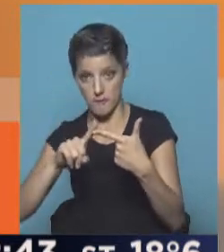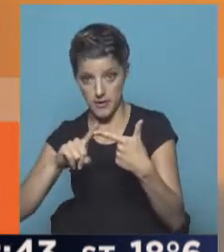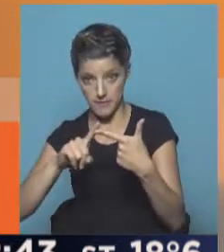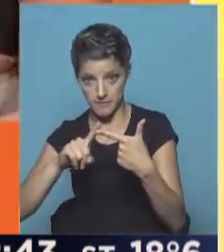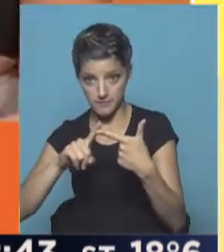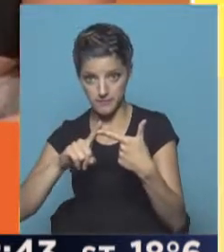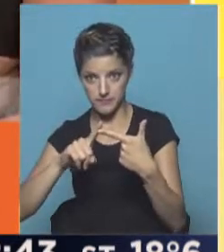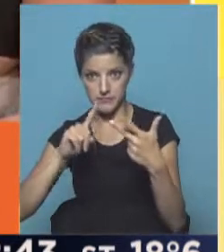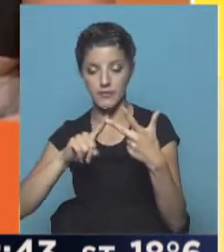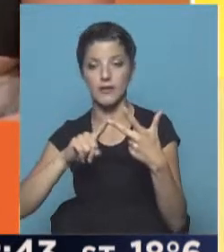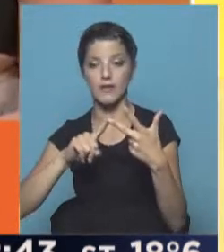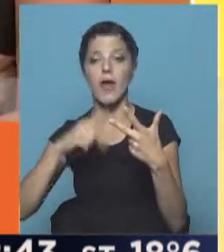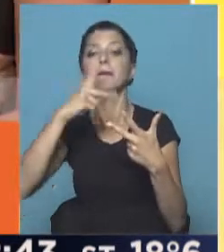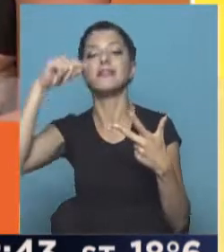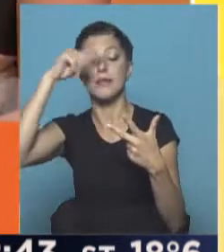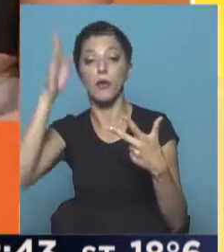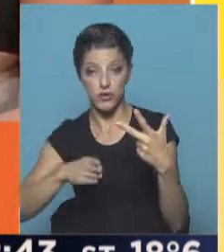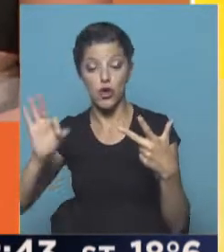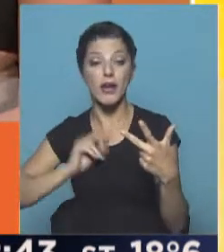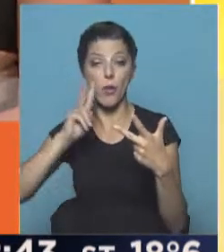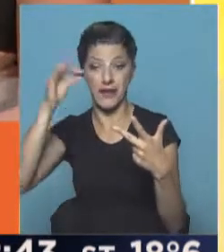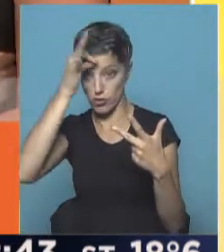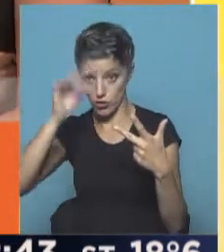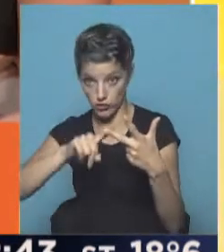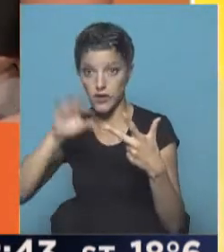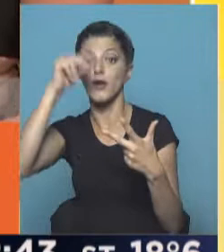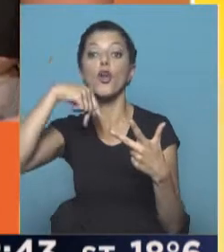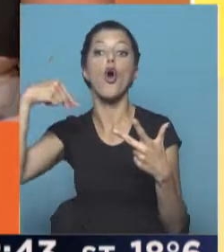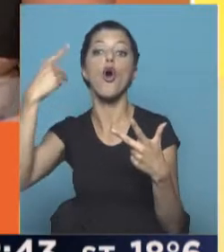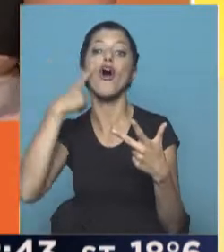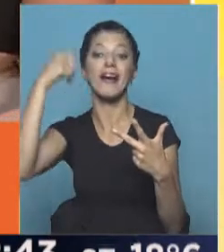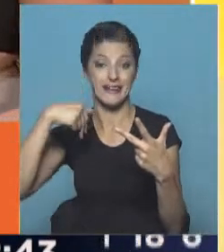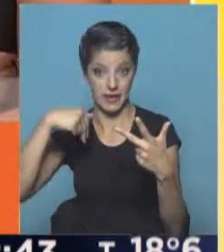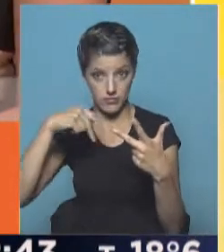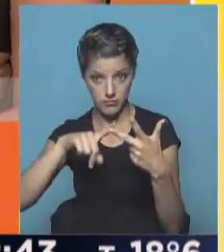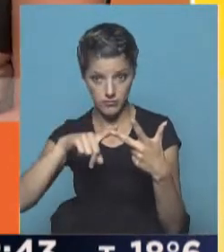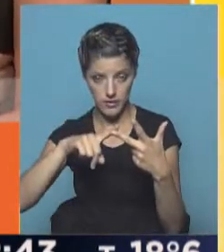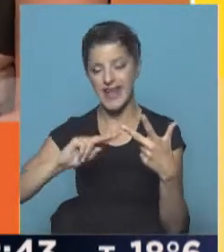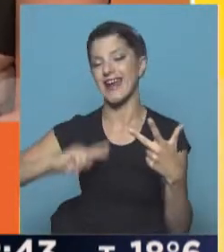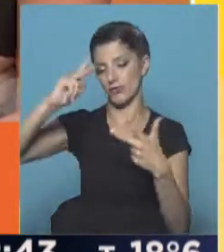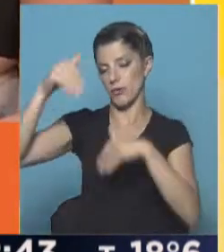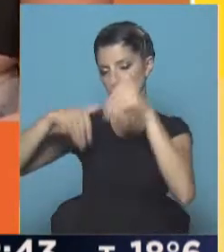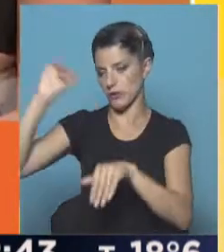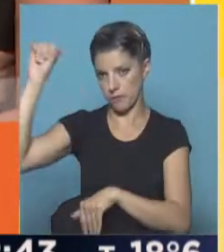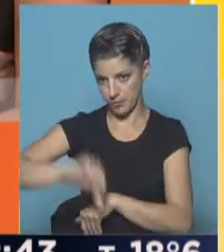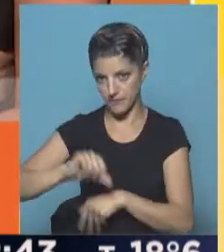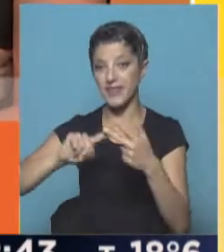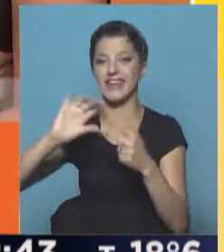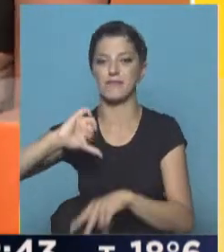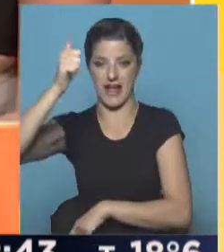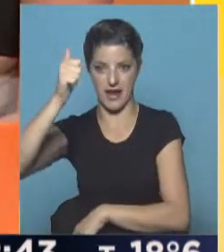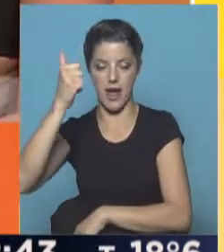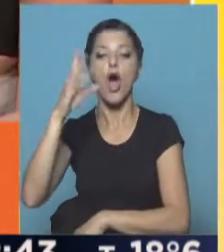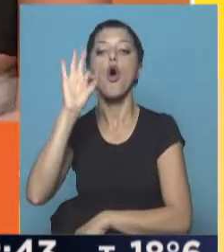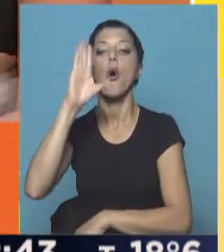un 27% en 2012 cuando perdió en la segunda elección que gana Barack Obama. Y ahora,